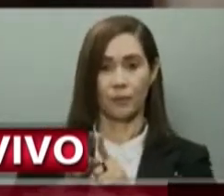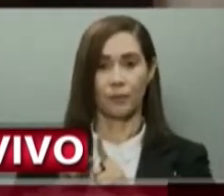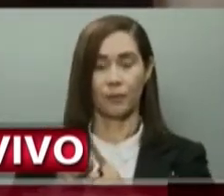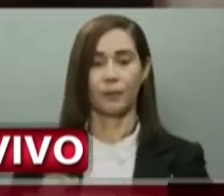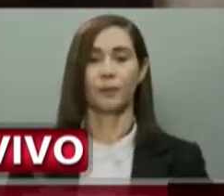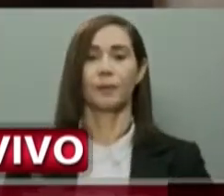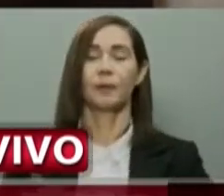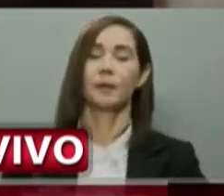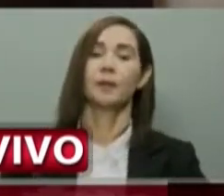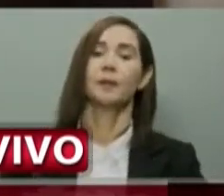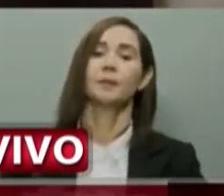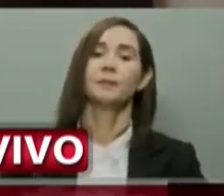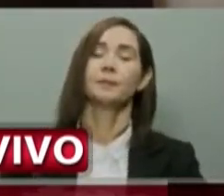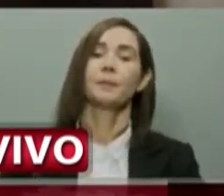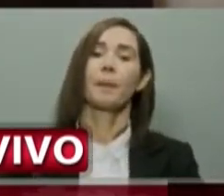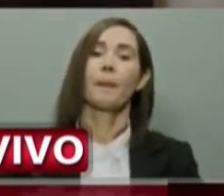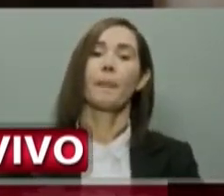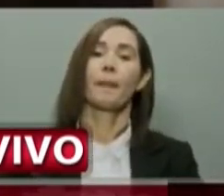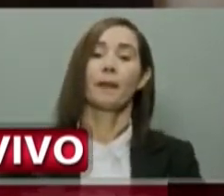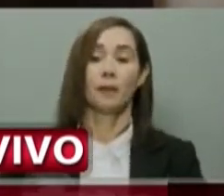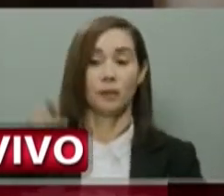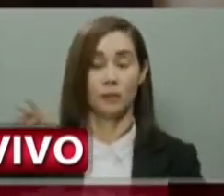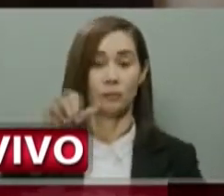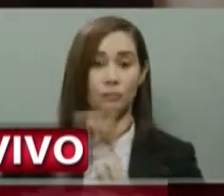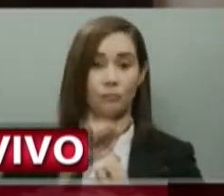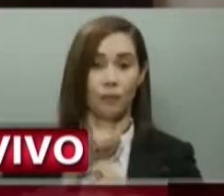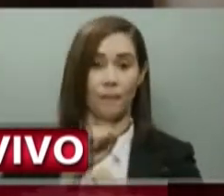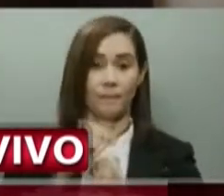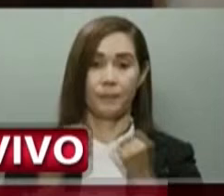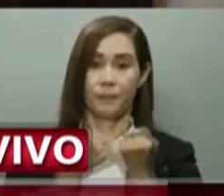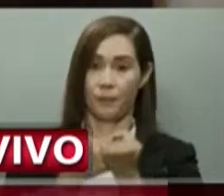parte. Y han trabajado de la